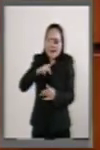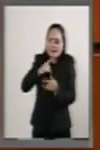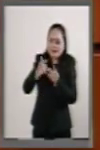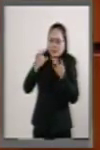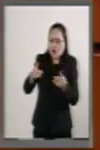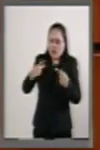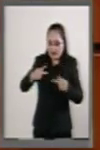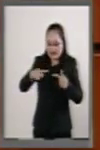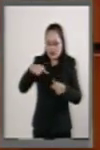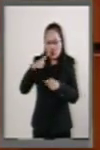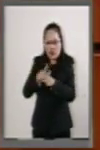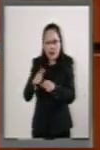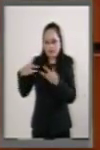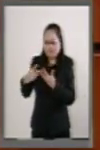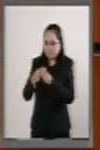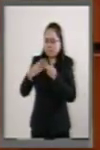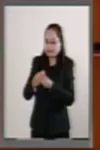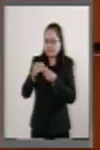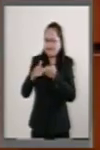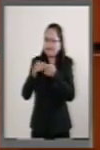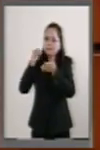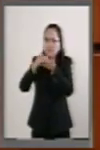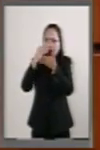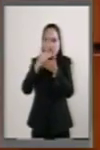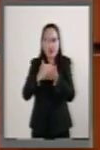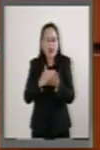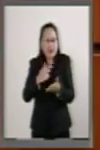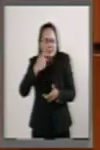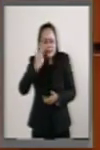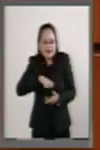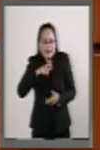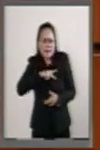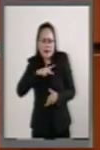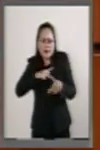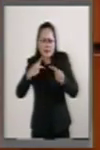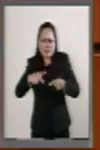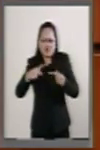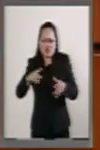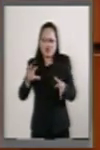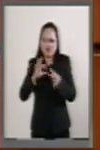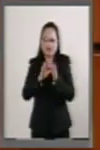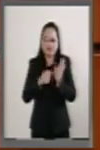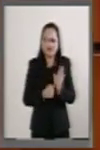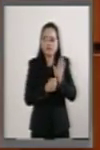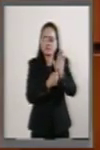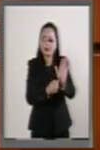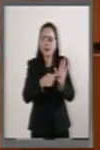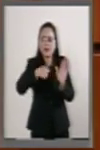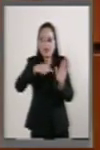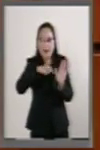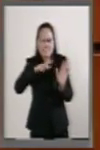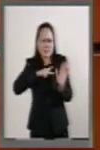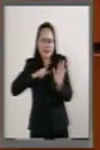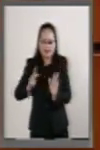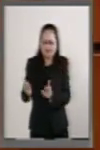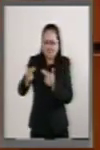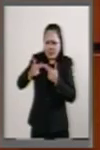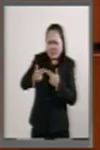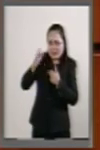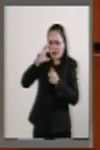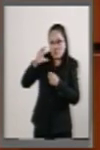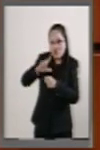construyendo quiénes somos, cómo nos reflejamos, tanto de nuestra herencia